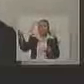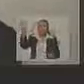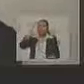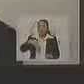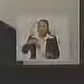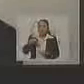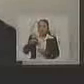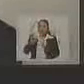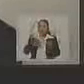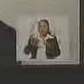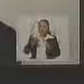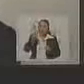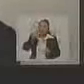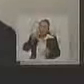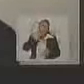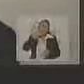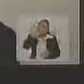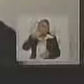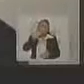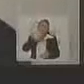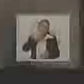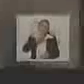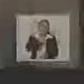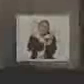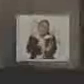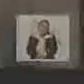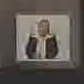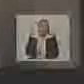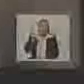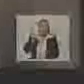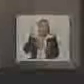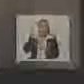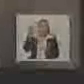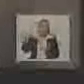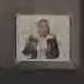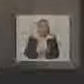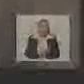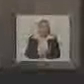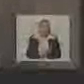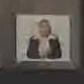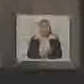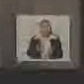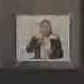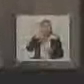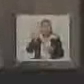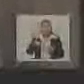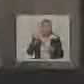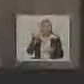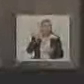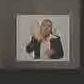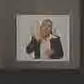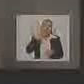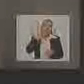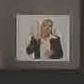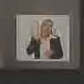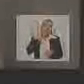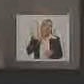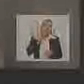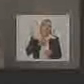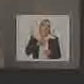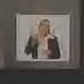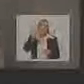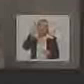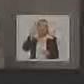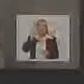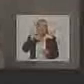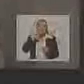para mujeres de la delegación Benito Juárez. Gracias, señoras y señores candidatos. Hemos concluido así los bloques temáticos, los